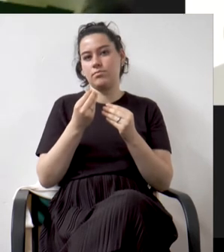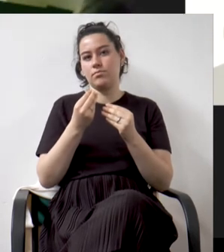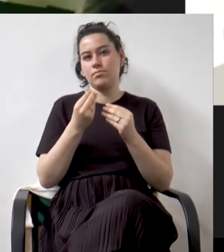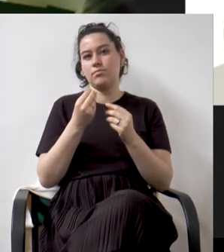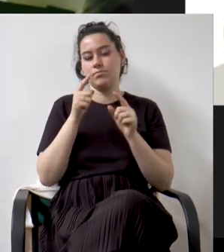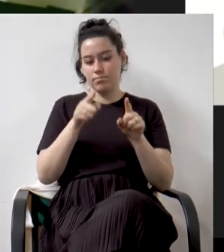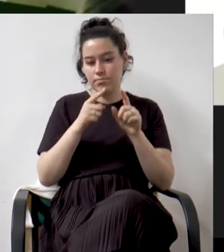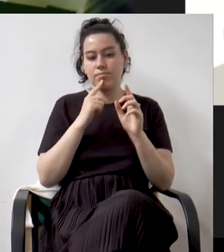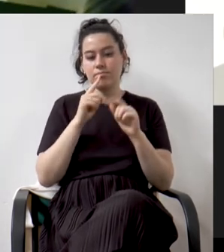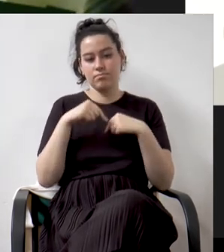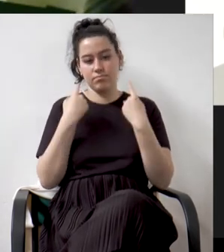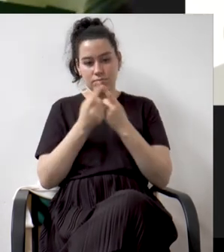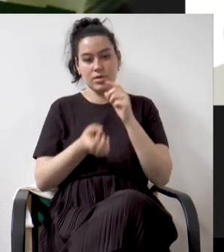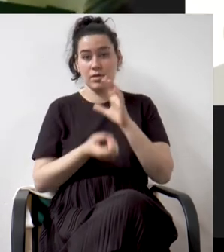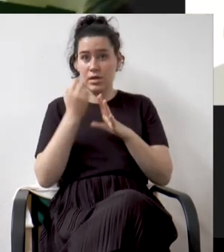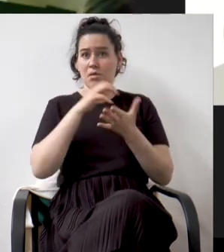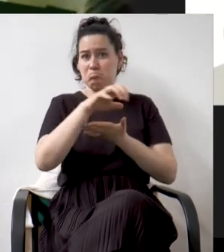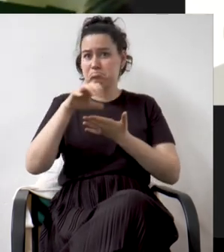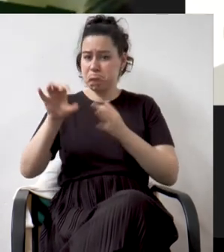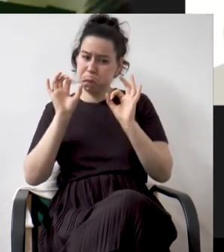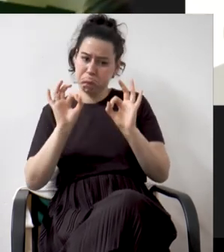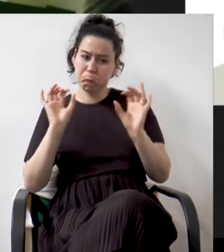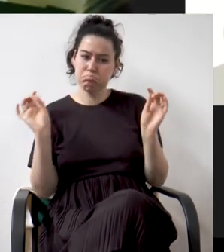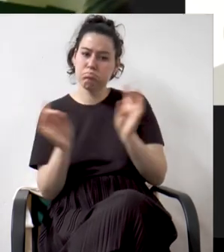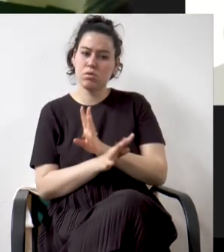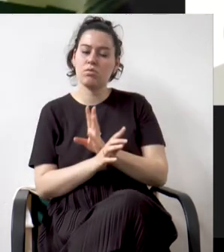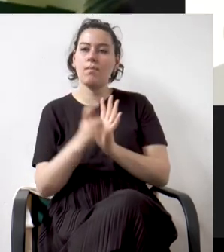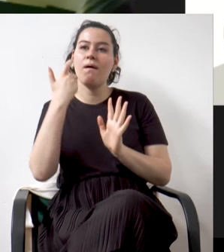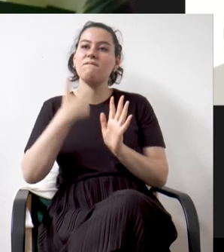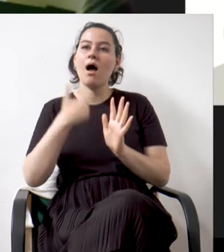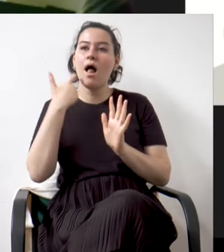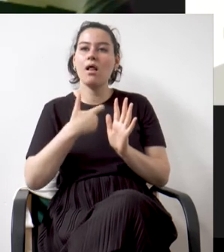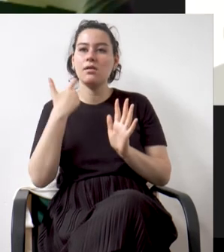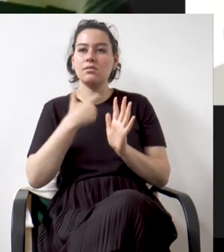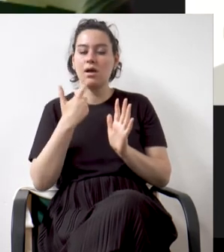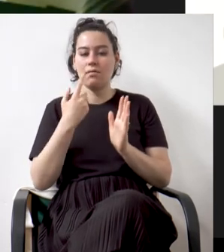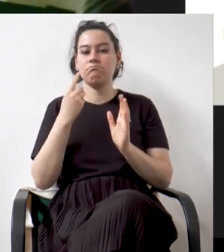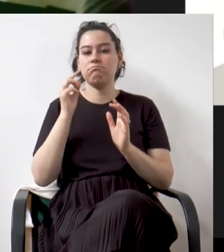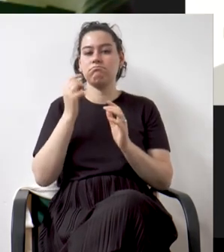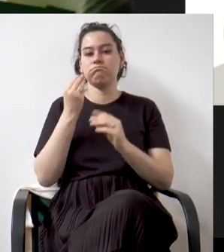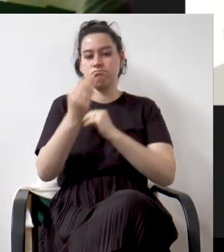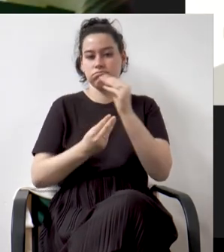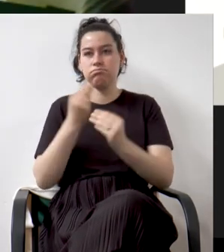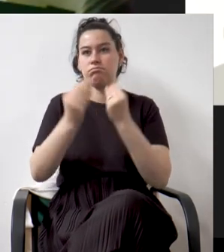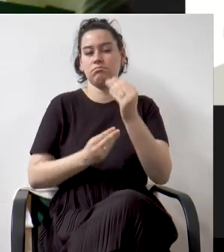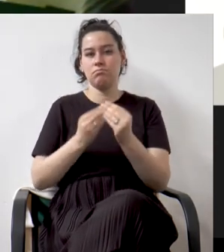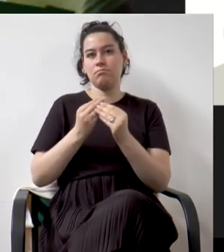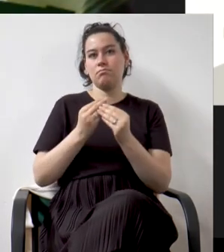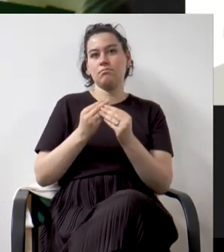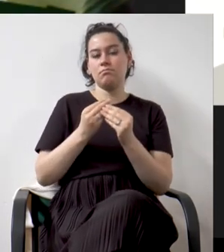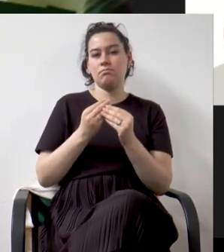porque el litoral creó los departamentos académicos, y debido a que no puede migrar los cargos de los PDU al